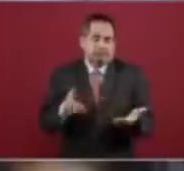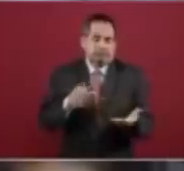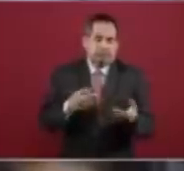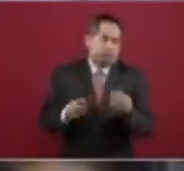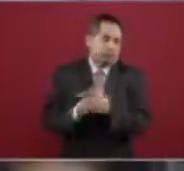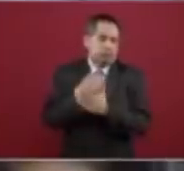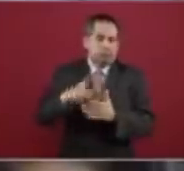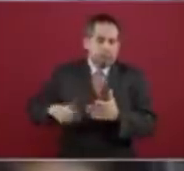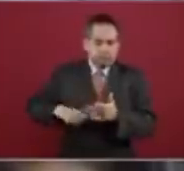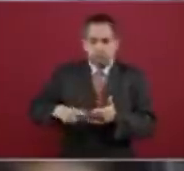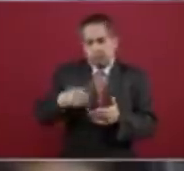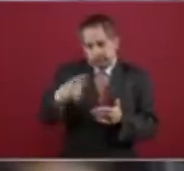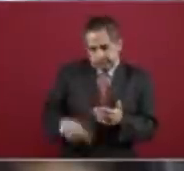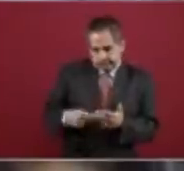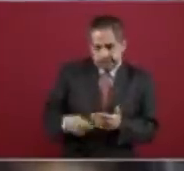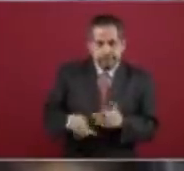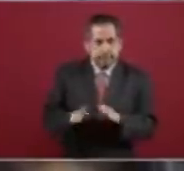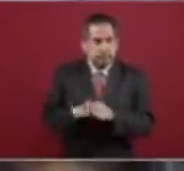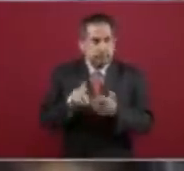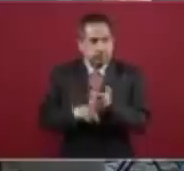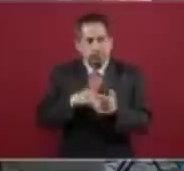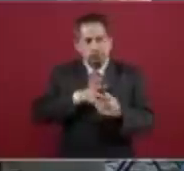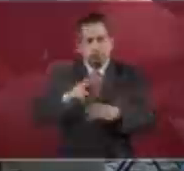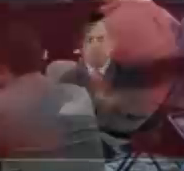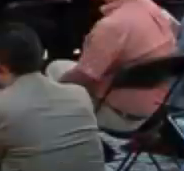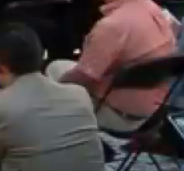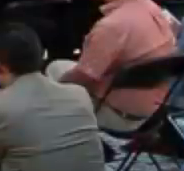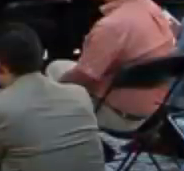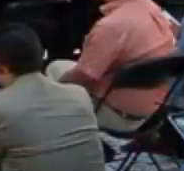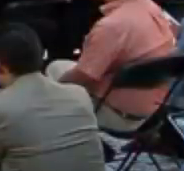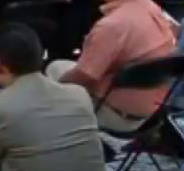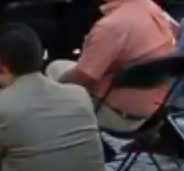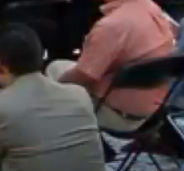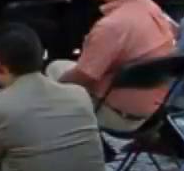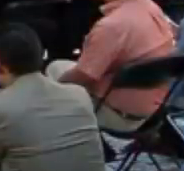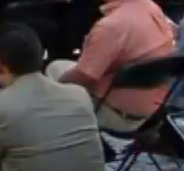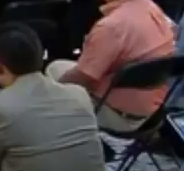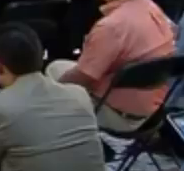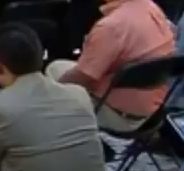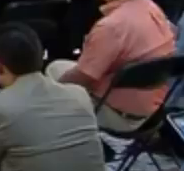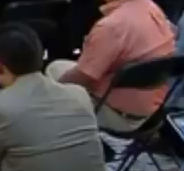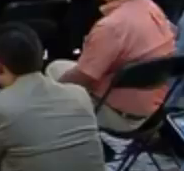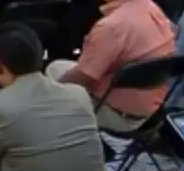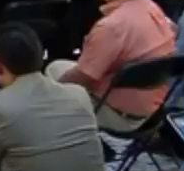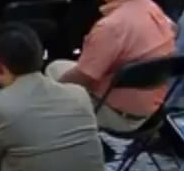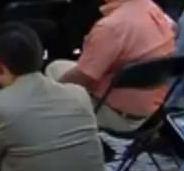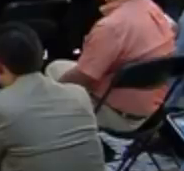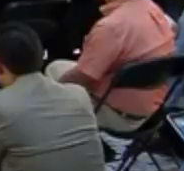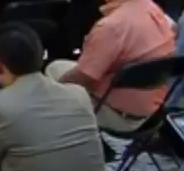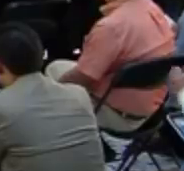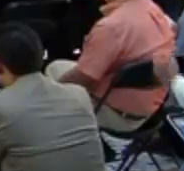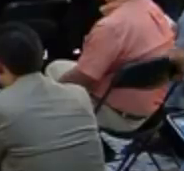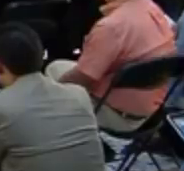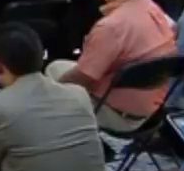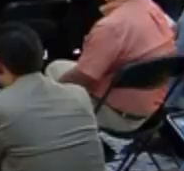gobiernos locales tendrán la opción también de manejar esas partes adicionales.